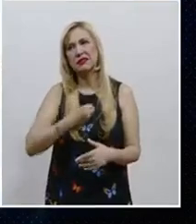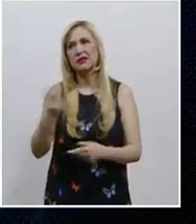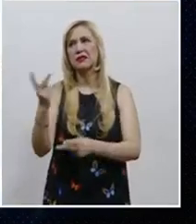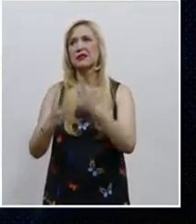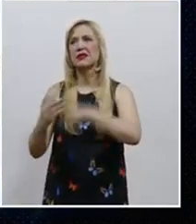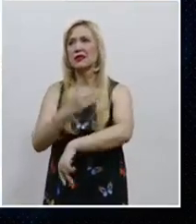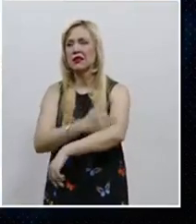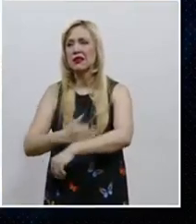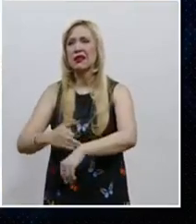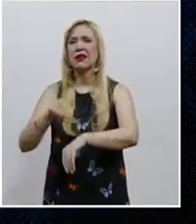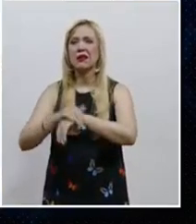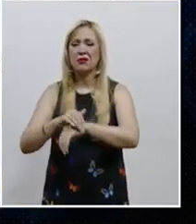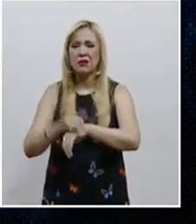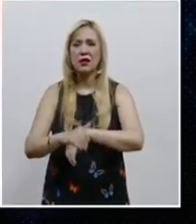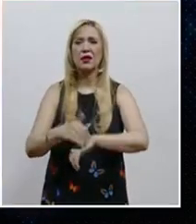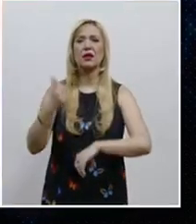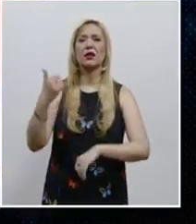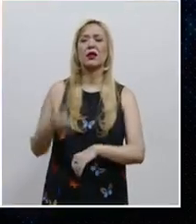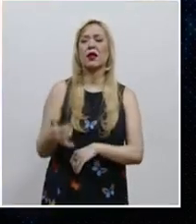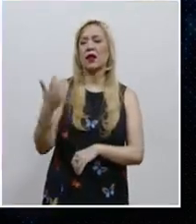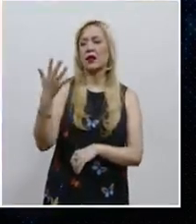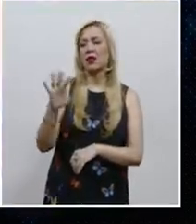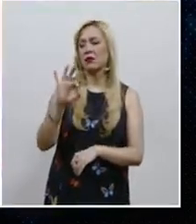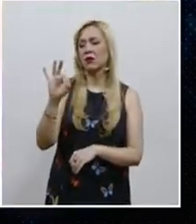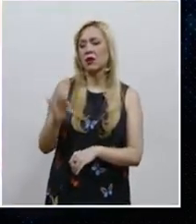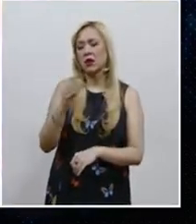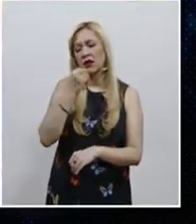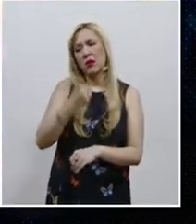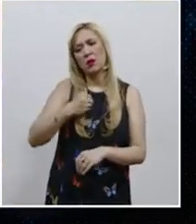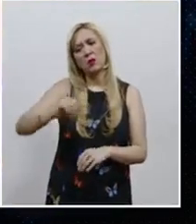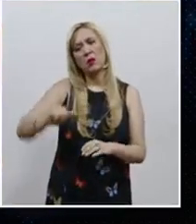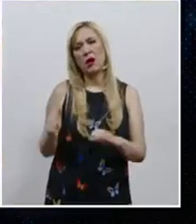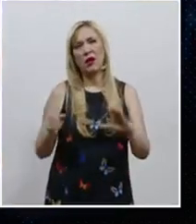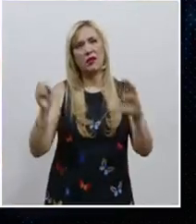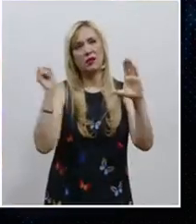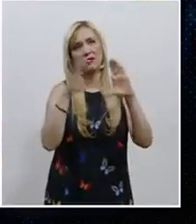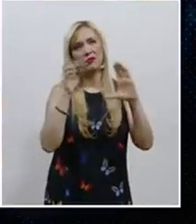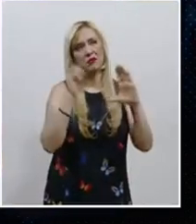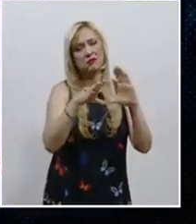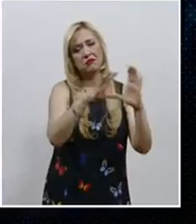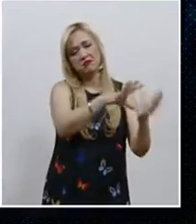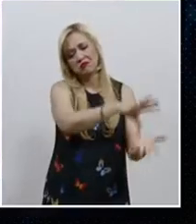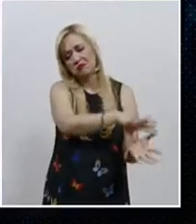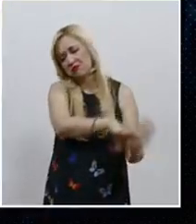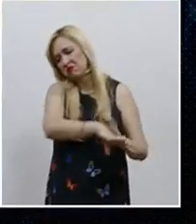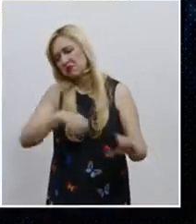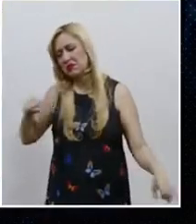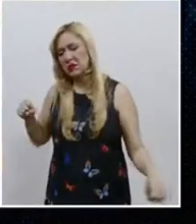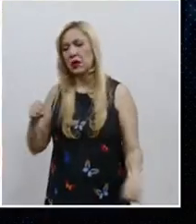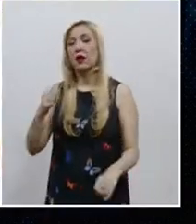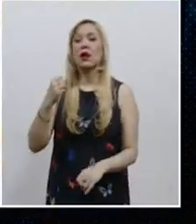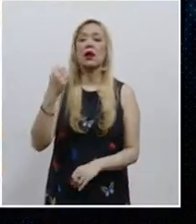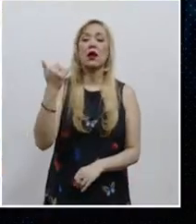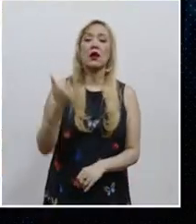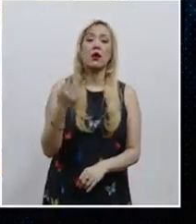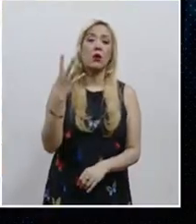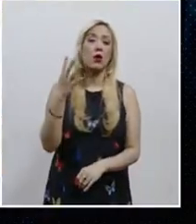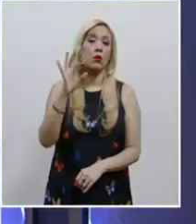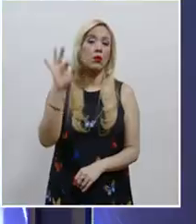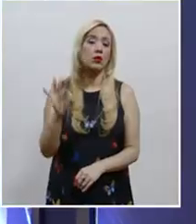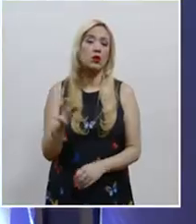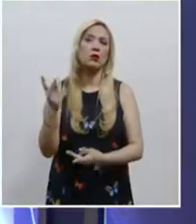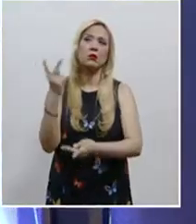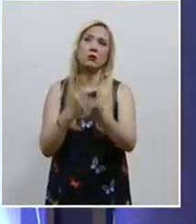y 16.5% usó ahorros en efectivo, y solo 9.4% solicitó crédito.